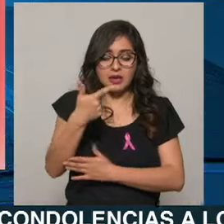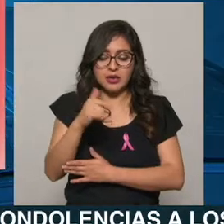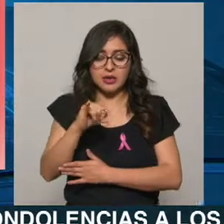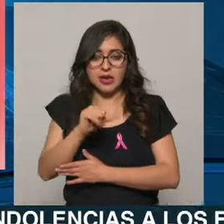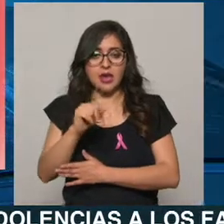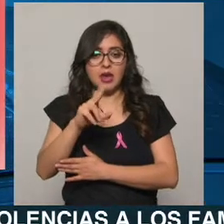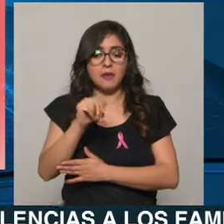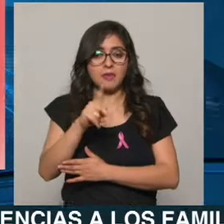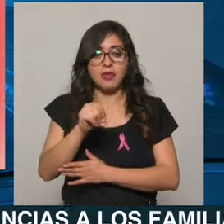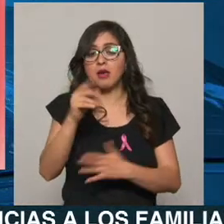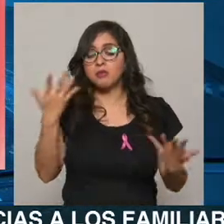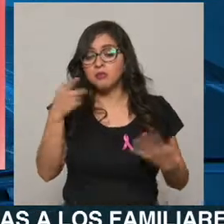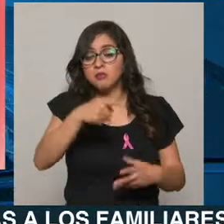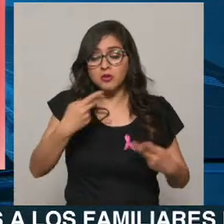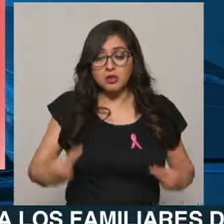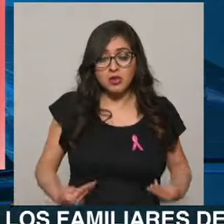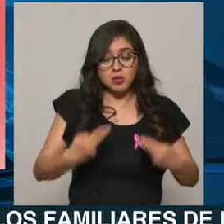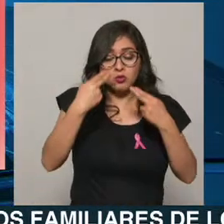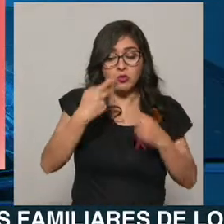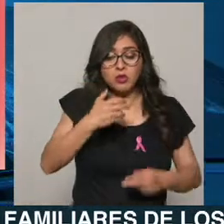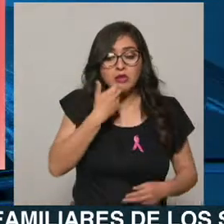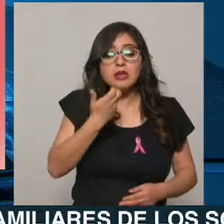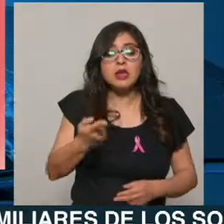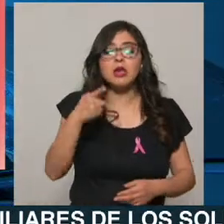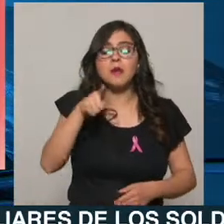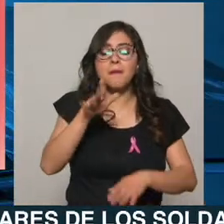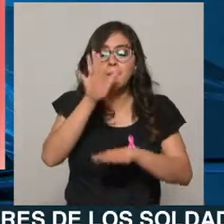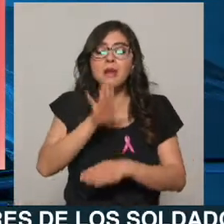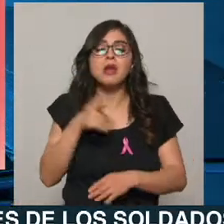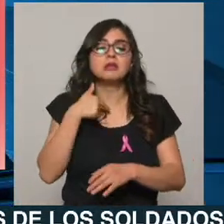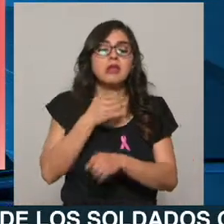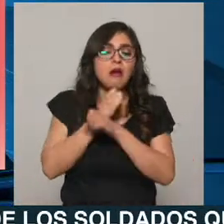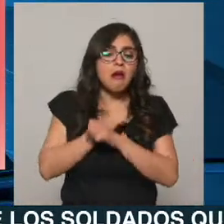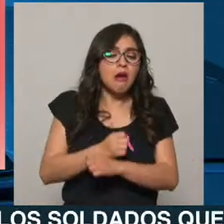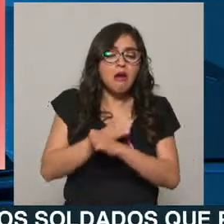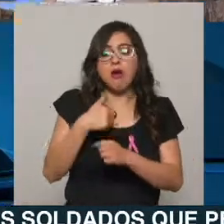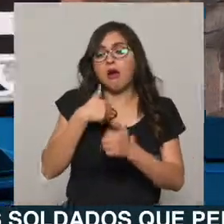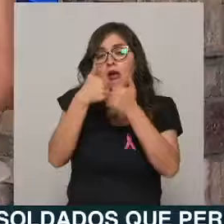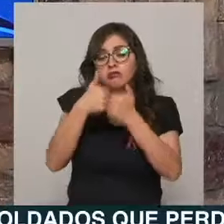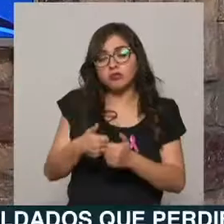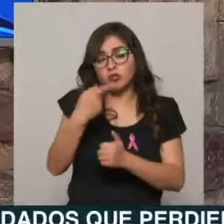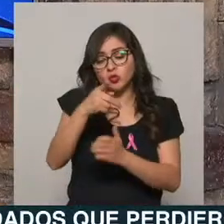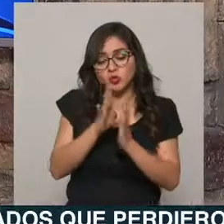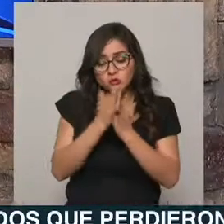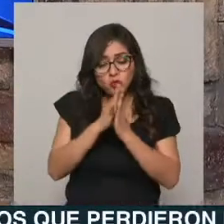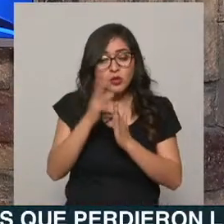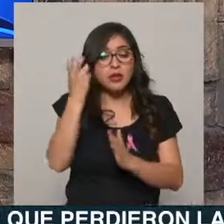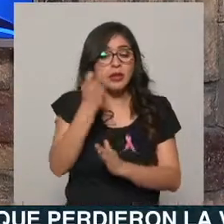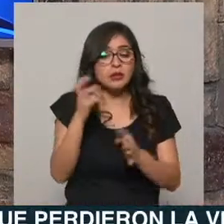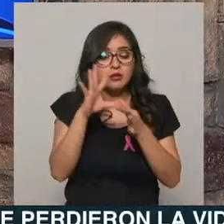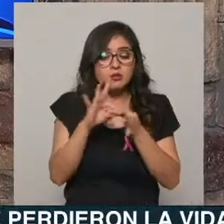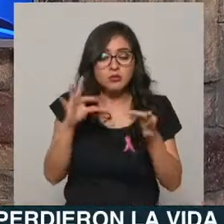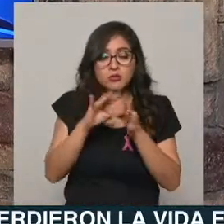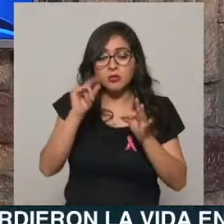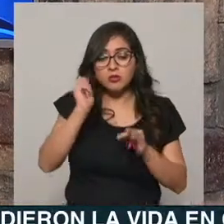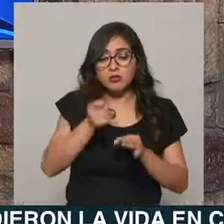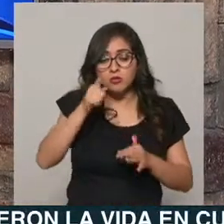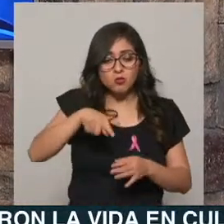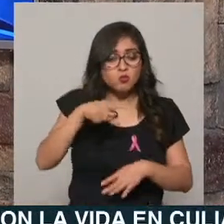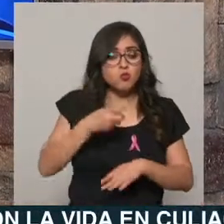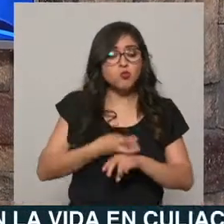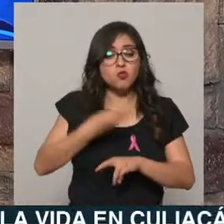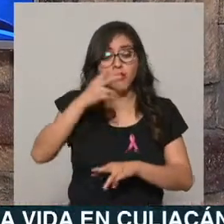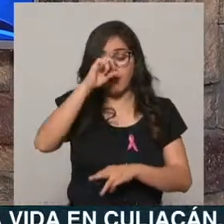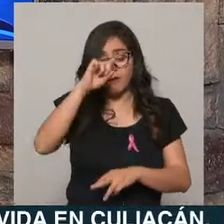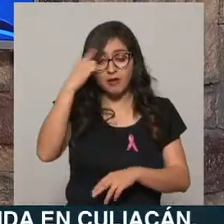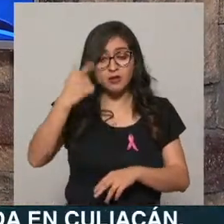persona que tiene un negocio y está batallando, que se siente esclavizado de su negocio, debería de leerlo. Está escrito de una manera muy sencilla. Lo que